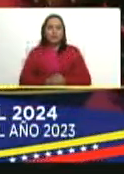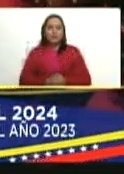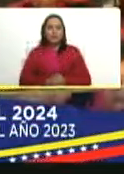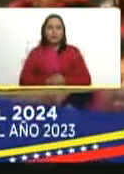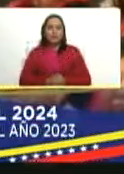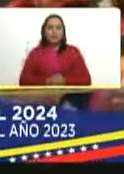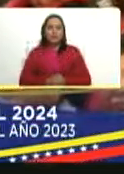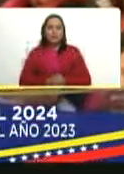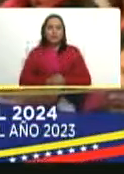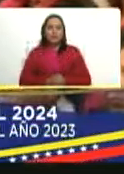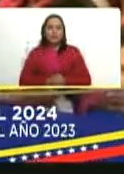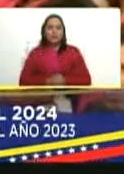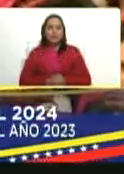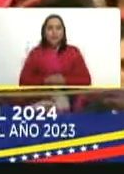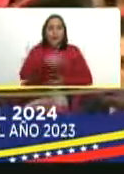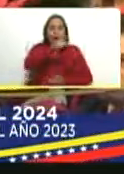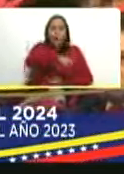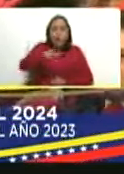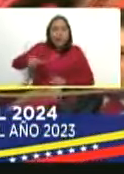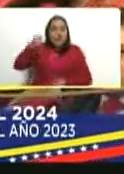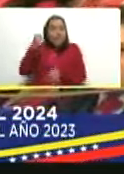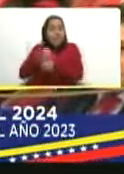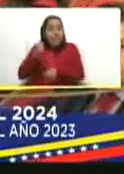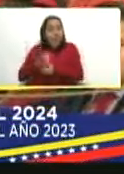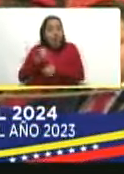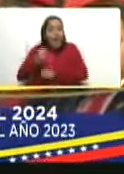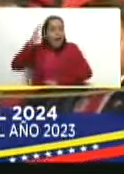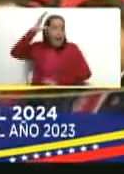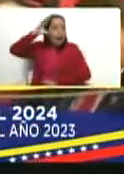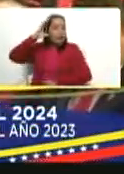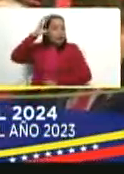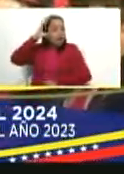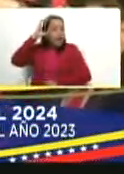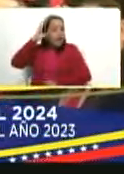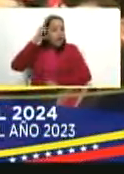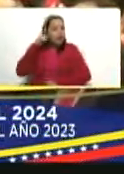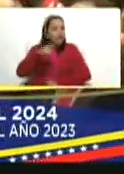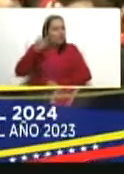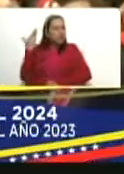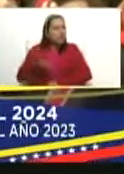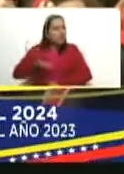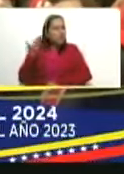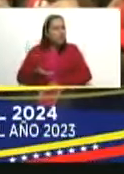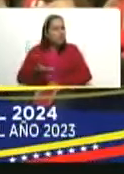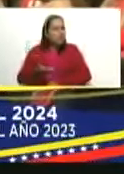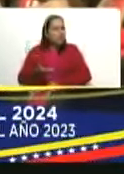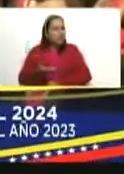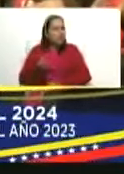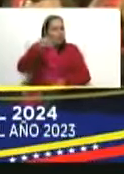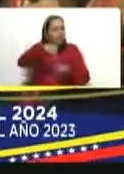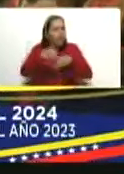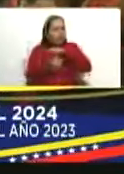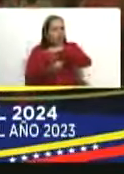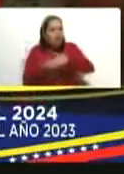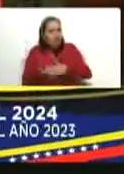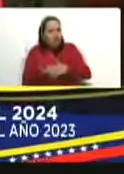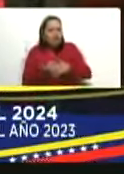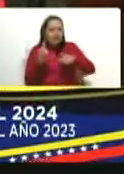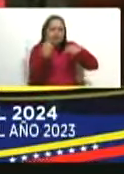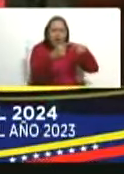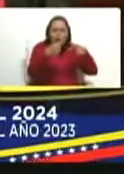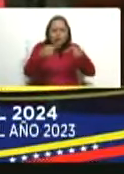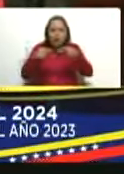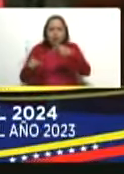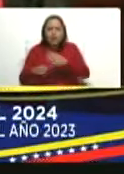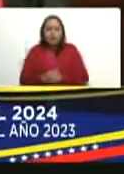Disponer de funcionarios competentes, calificados, es un reto en todas las instituciones.